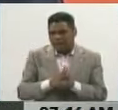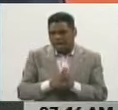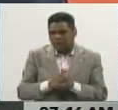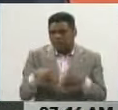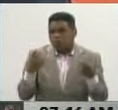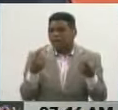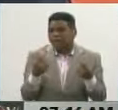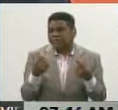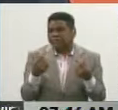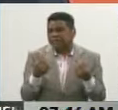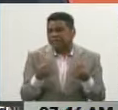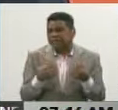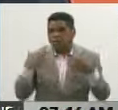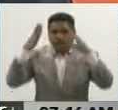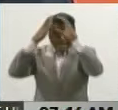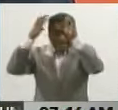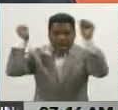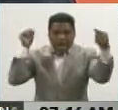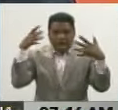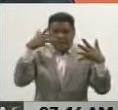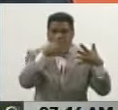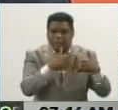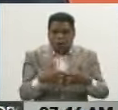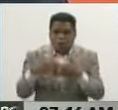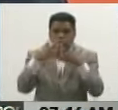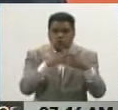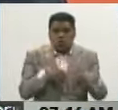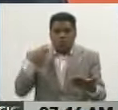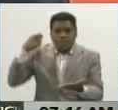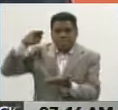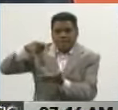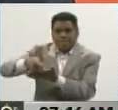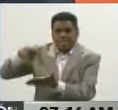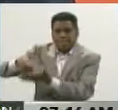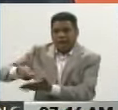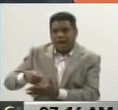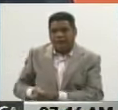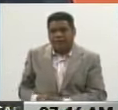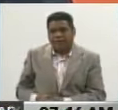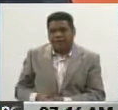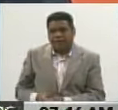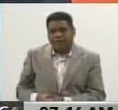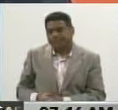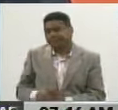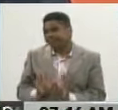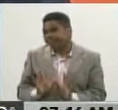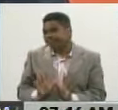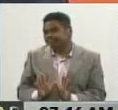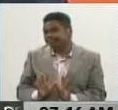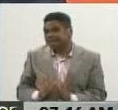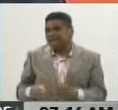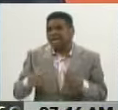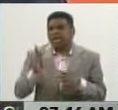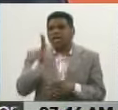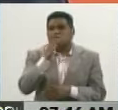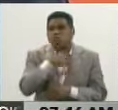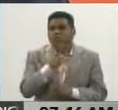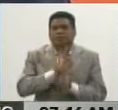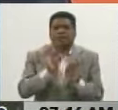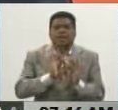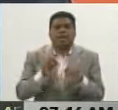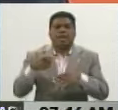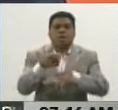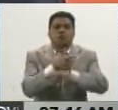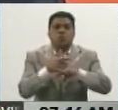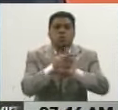recursos que la embajada norteamericana les da, al tarifado de la embajada norteamericana que desgobierna Miranda, ¿no?